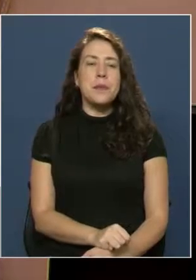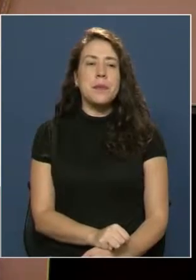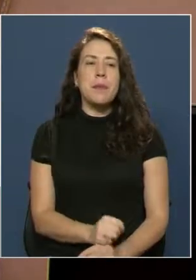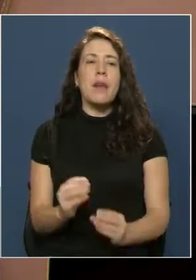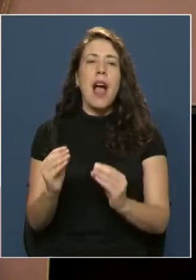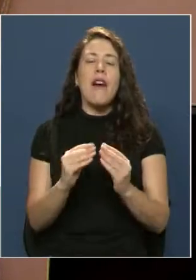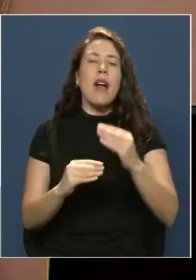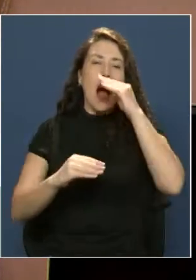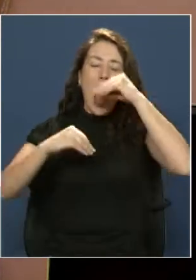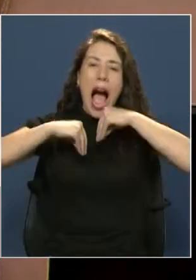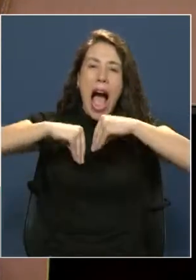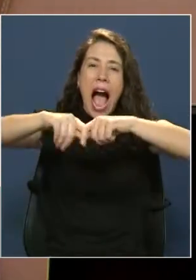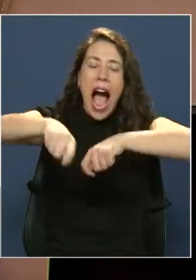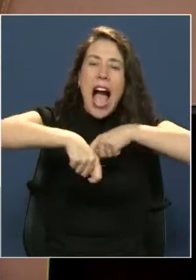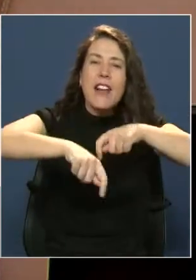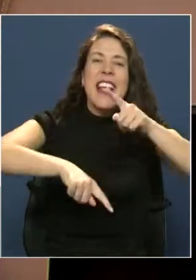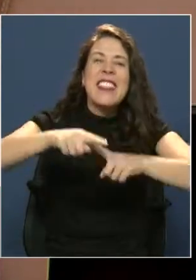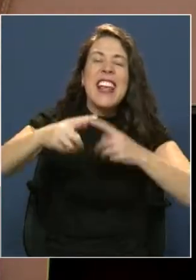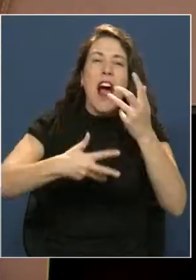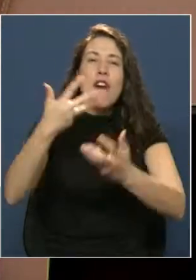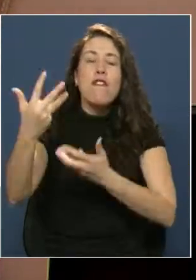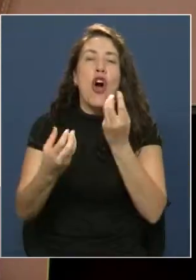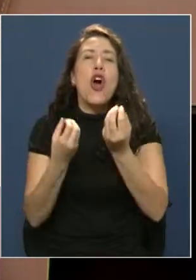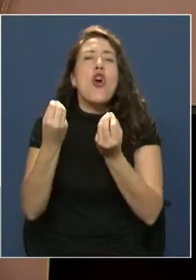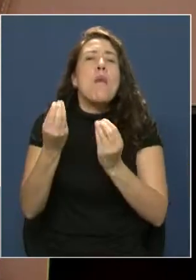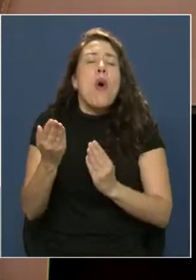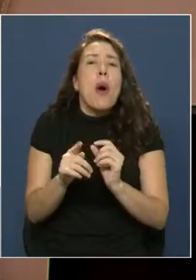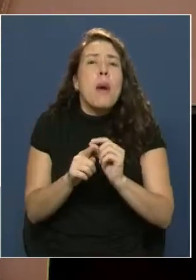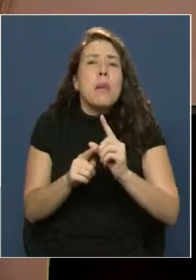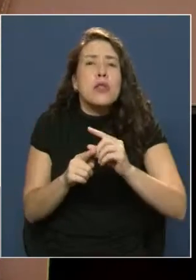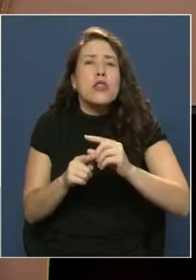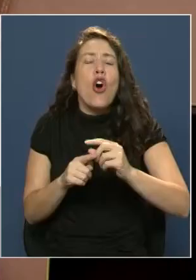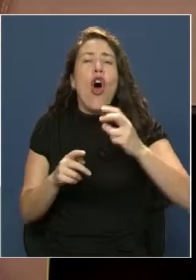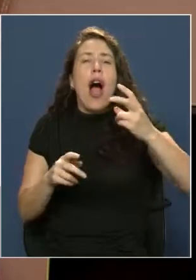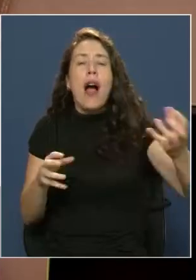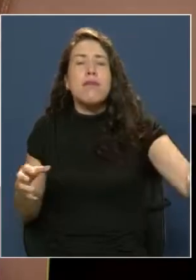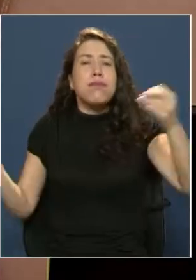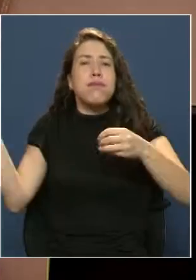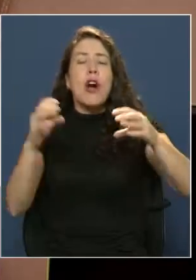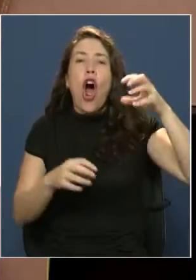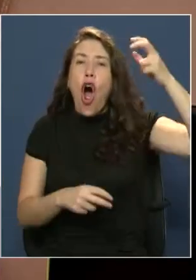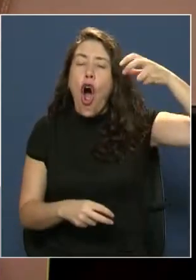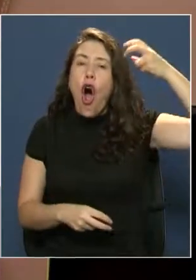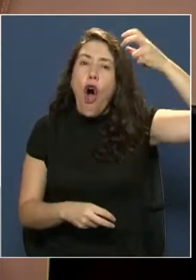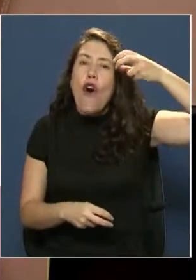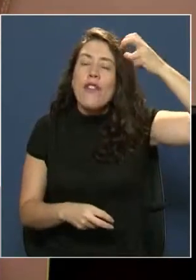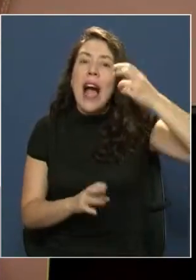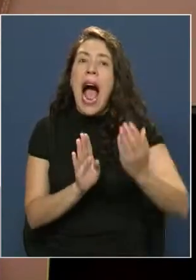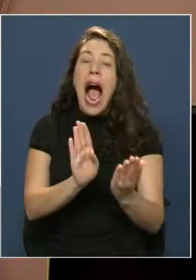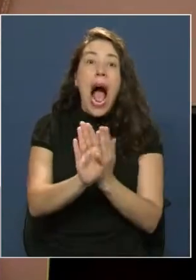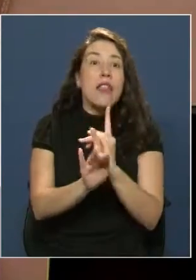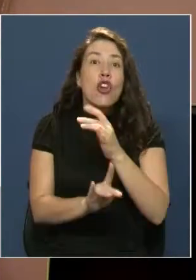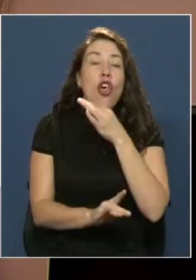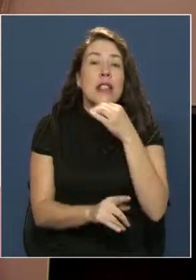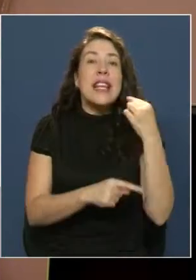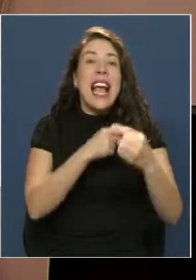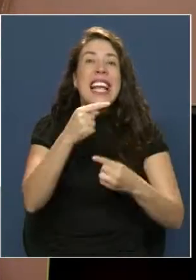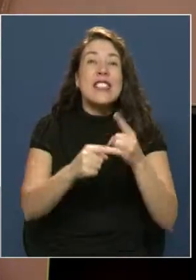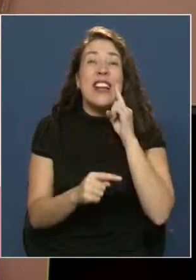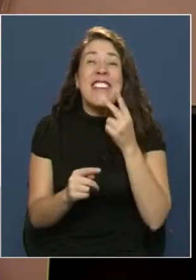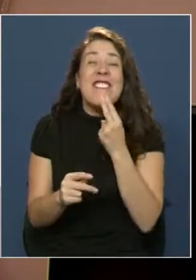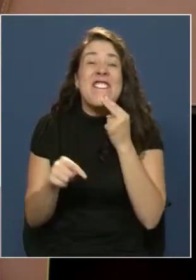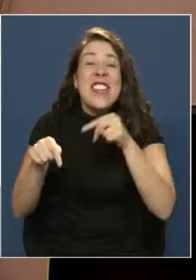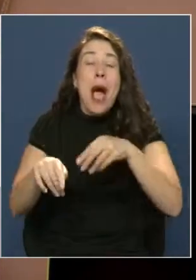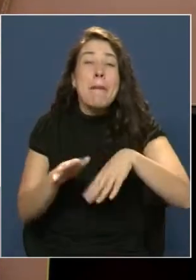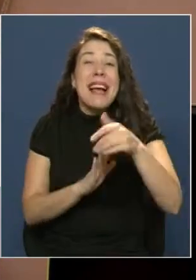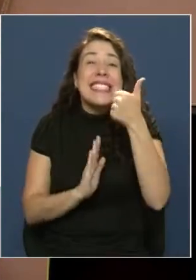sobre la agricultura en Tierra del Fuego, sobre cómo introdujeron a las ovejas, antes que la historia de quienes llevaban más de